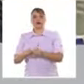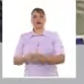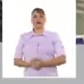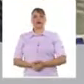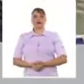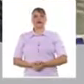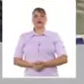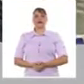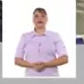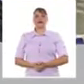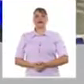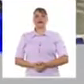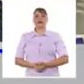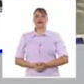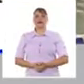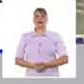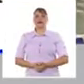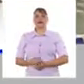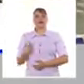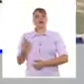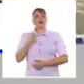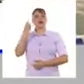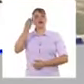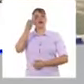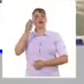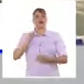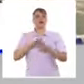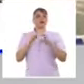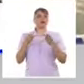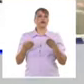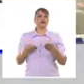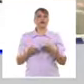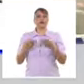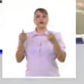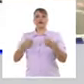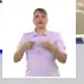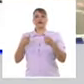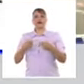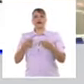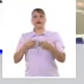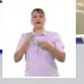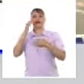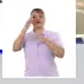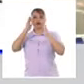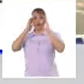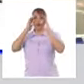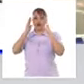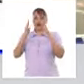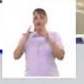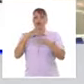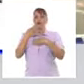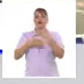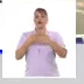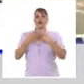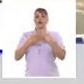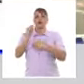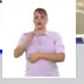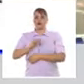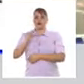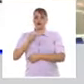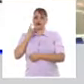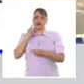nuestra posición? Pensamos que el mundo debería concentrarse en los problemas humanos